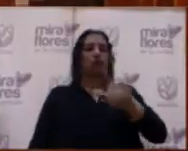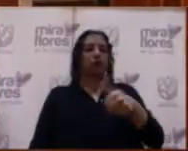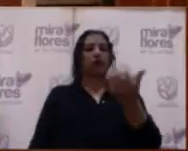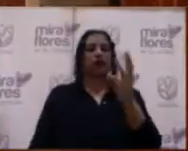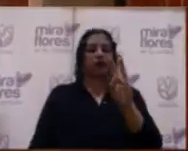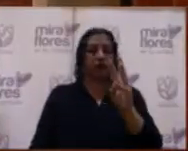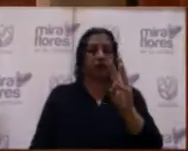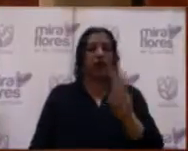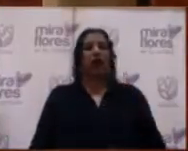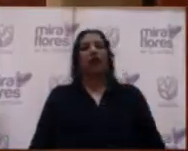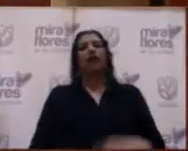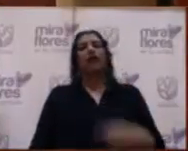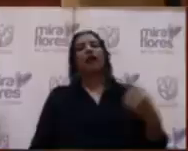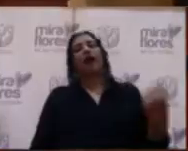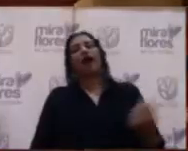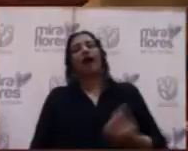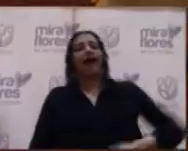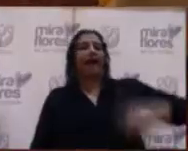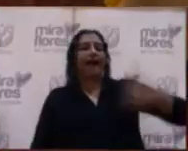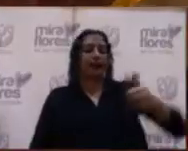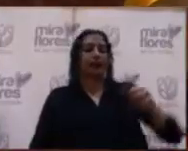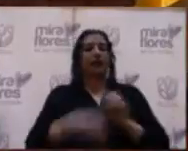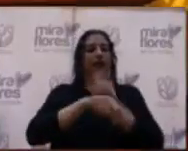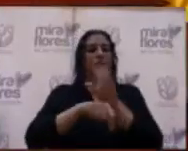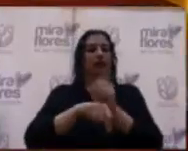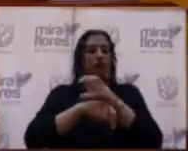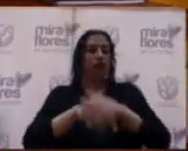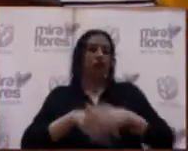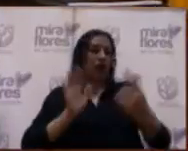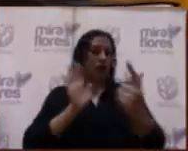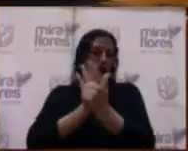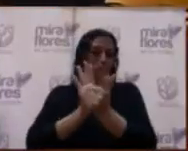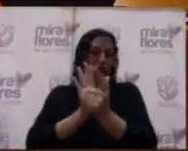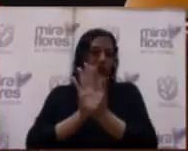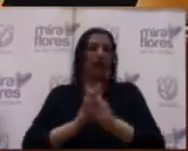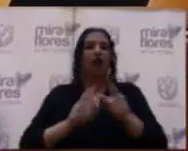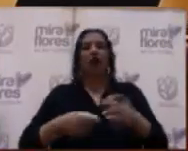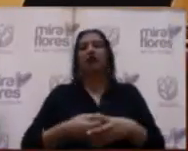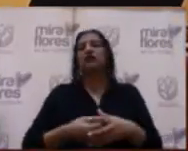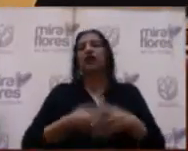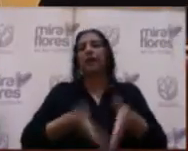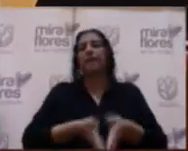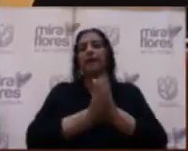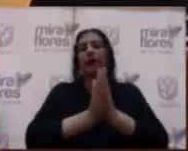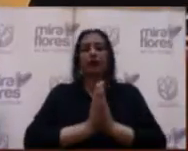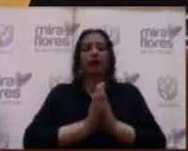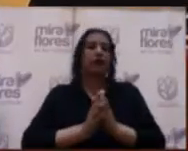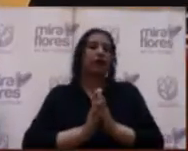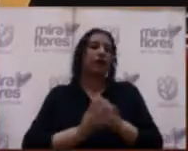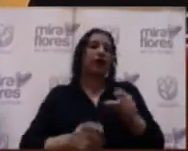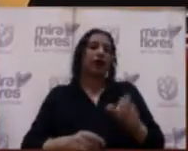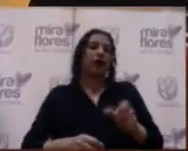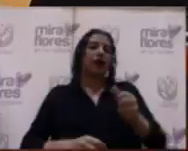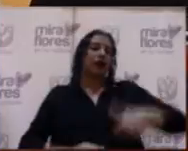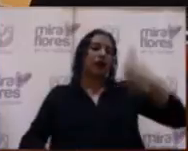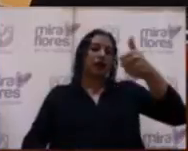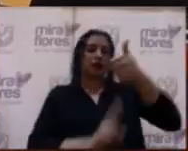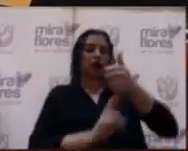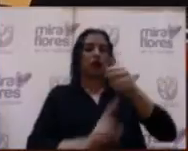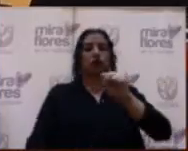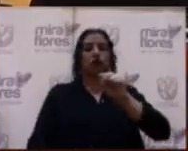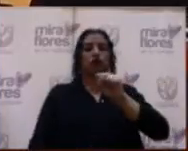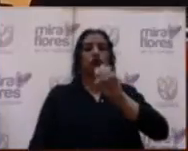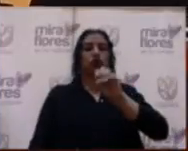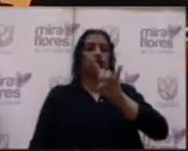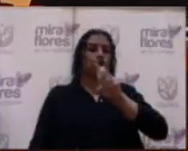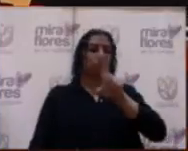021-2016 de la Gerencia de Asesoría Jurídica. Es en relación a un pedido formulado por el regidor Alfredo Sousa, el mismo que voy a